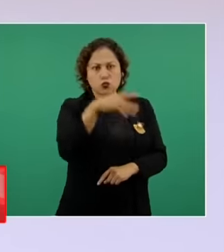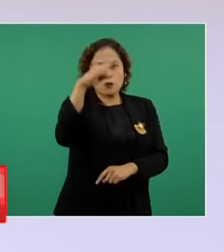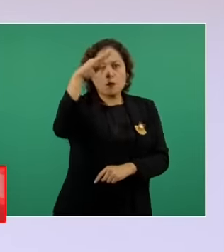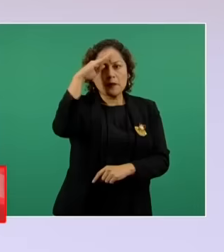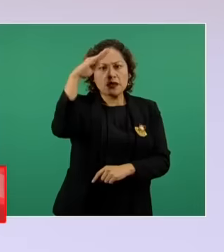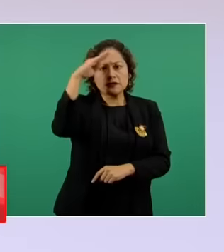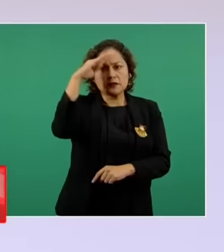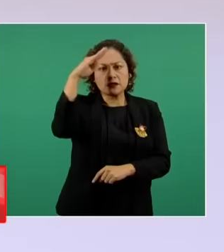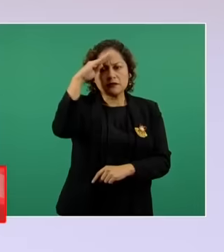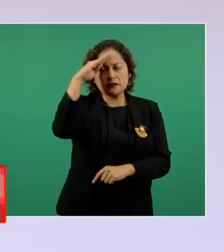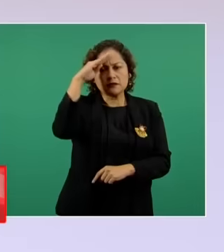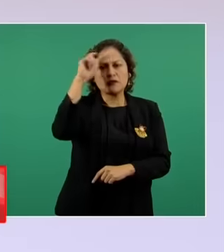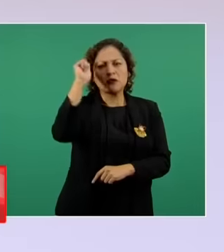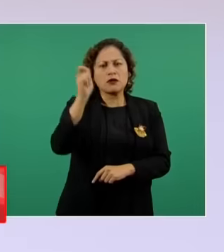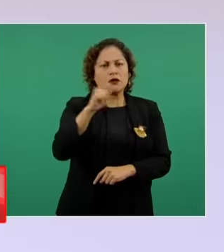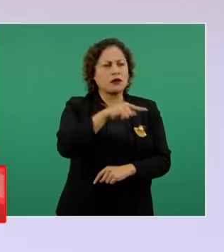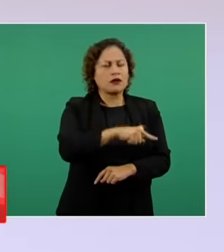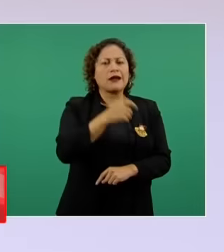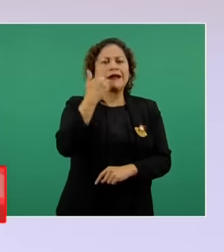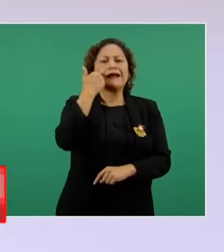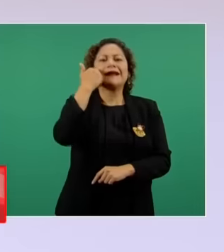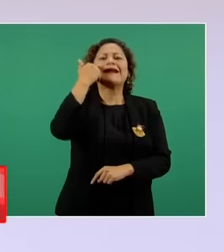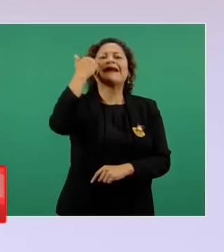era subversivo.